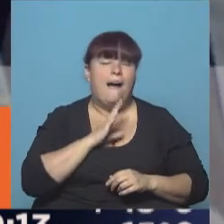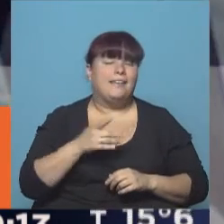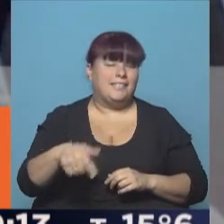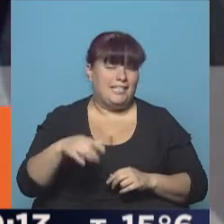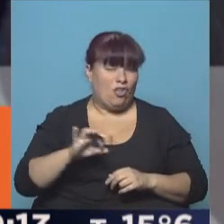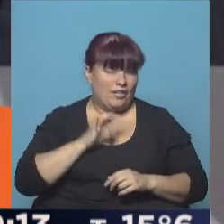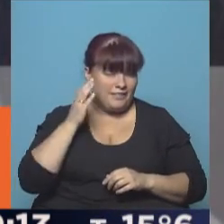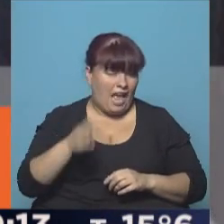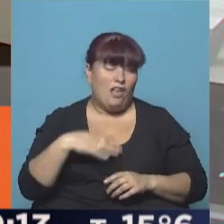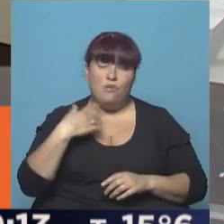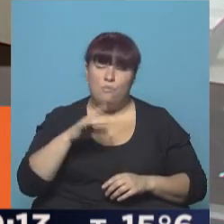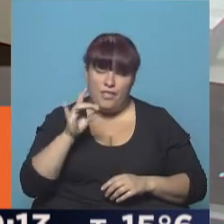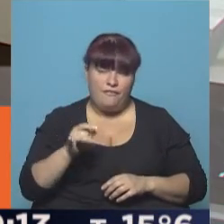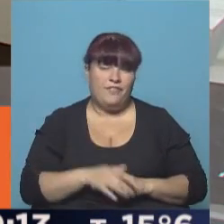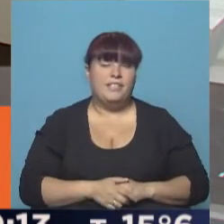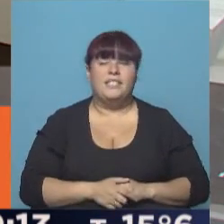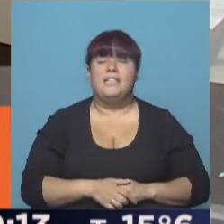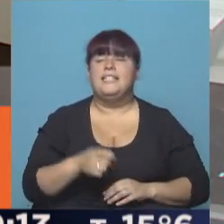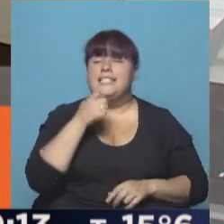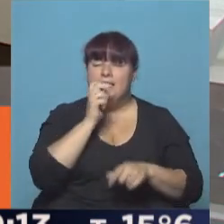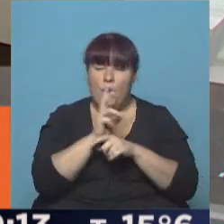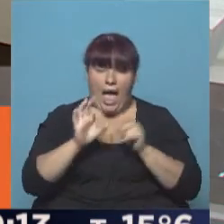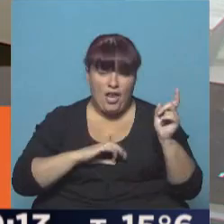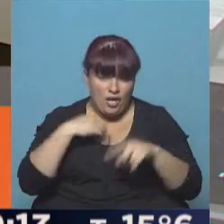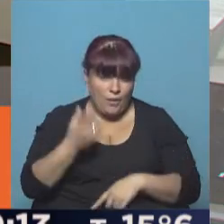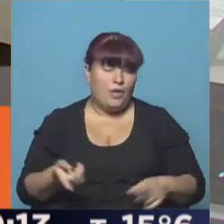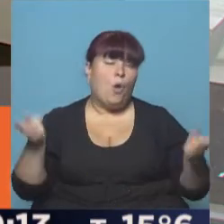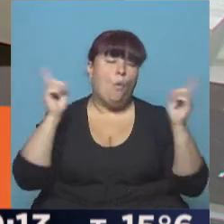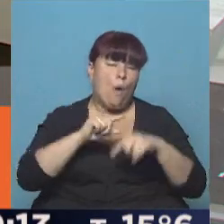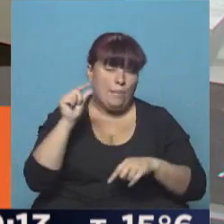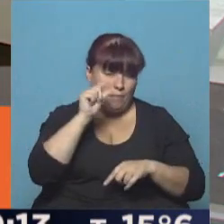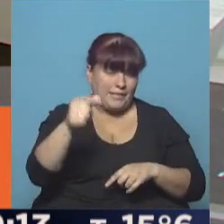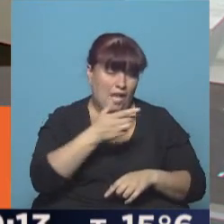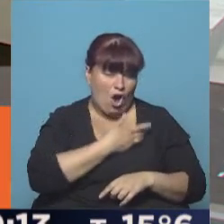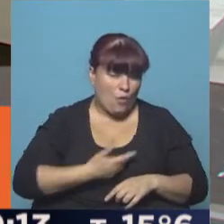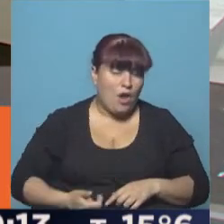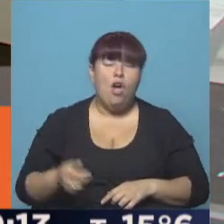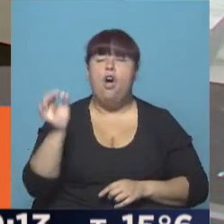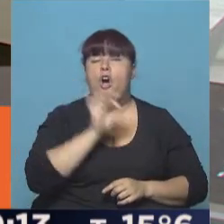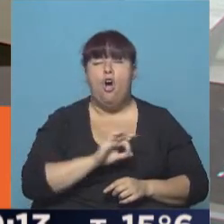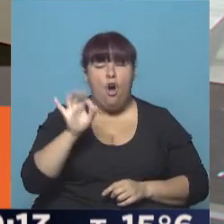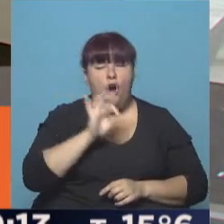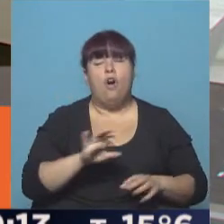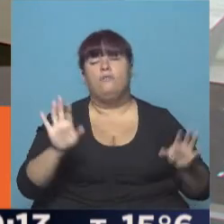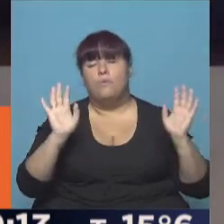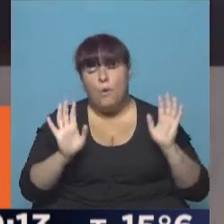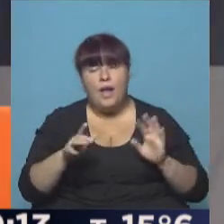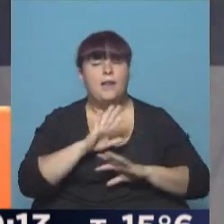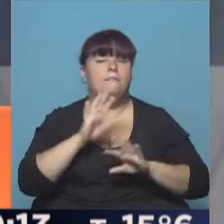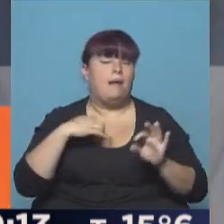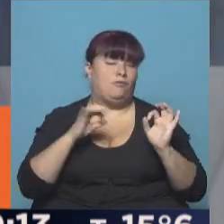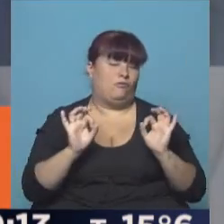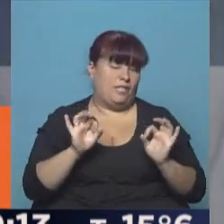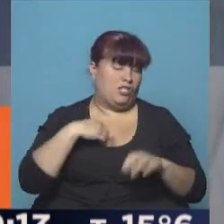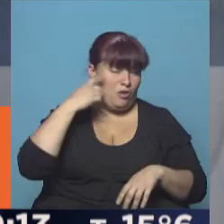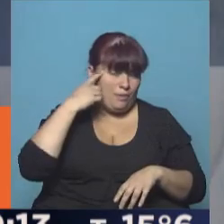largo de este año, que ha sido difícil, si la conserva el año que viene y le vuelve a dar un crédito al gobierno, o si empieza a decir, bueno, ya para mí es suficiente,